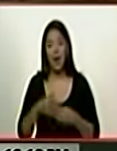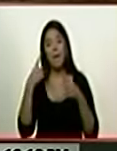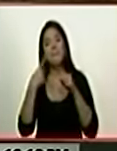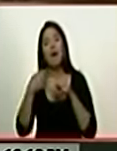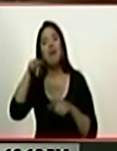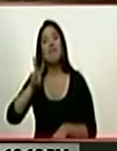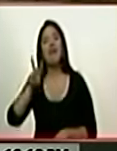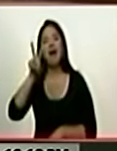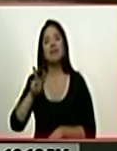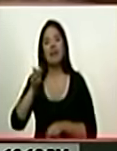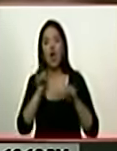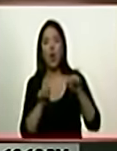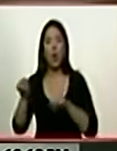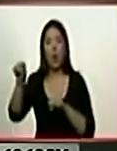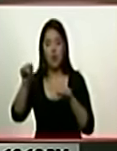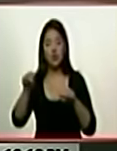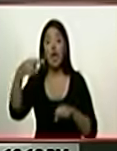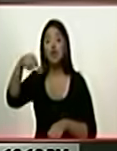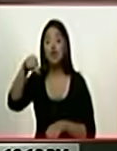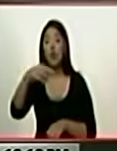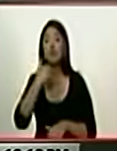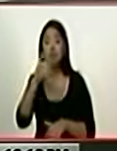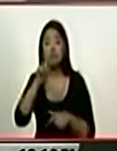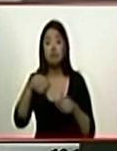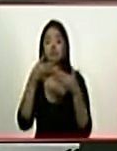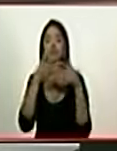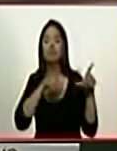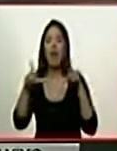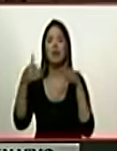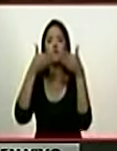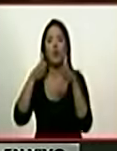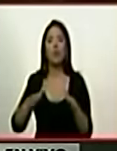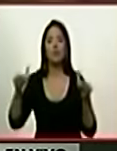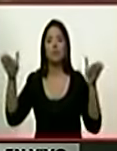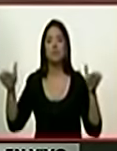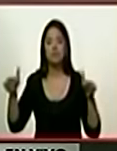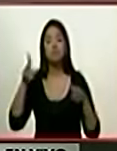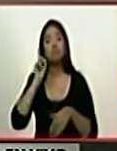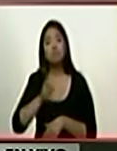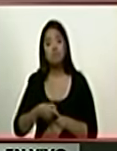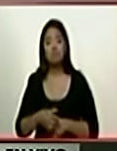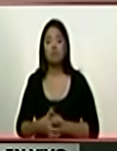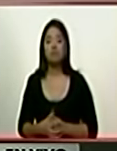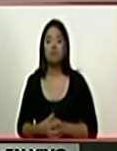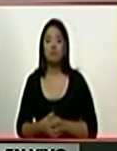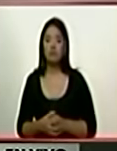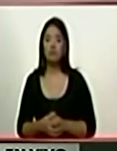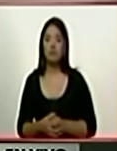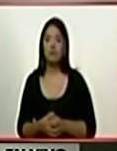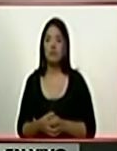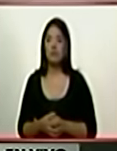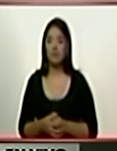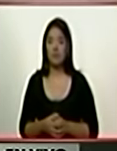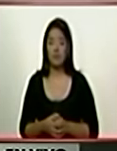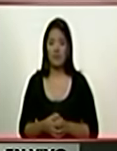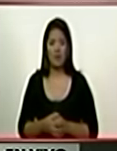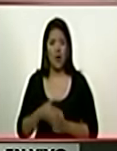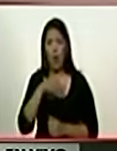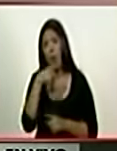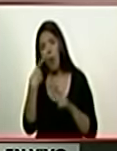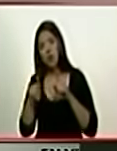noviembre será ampliada. Y con ello, las principales vías de circulación caraqueña